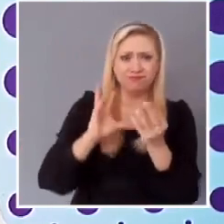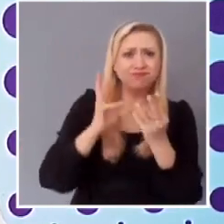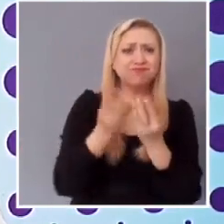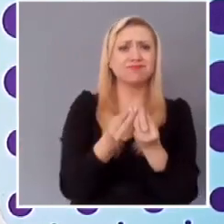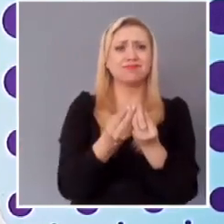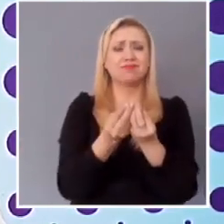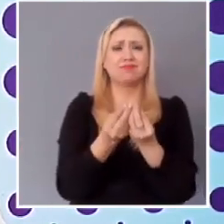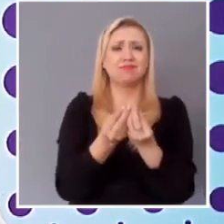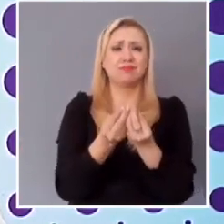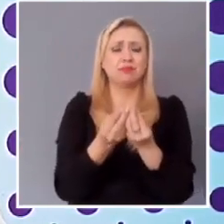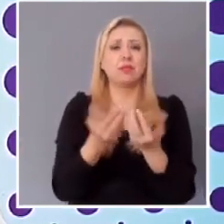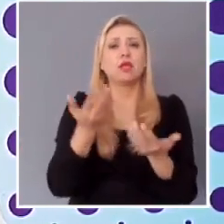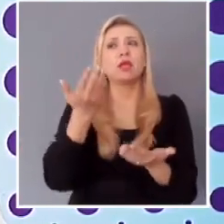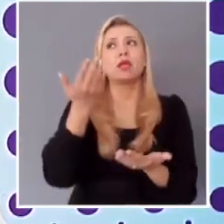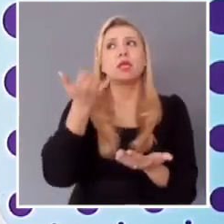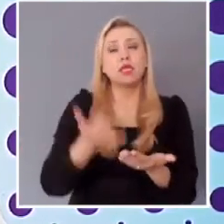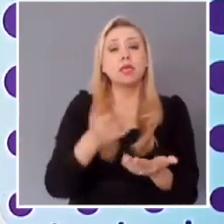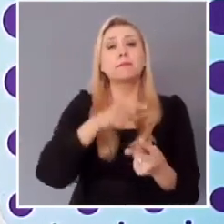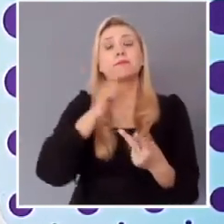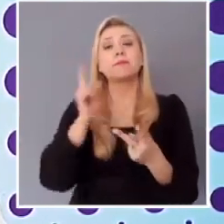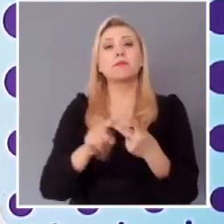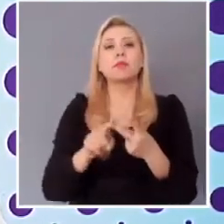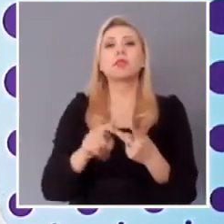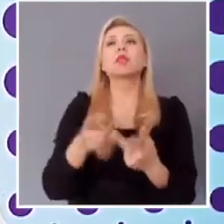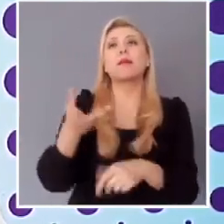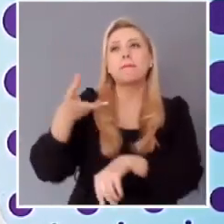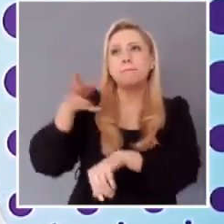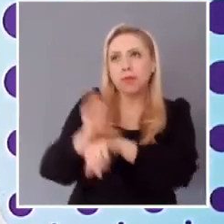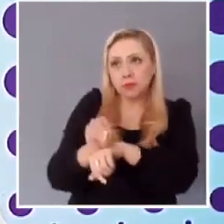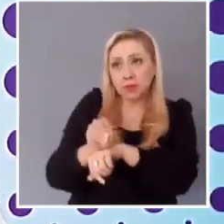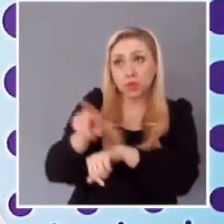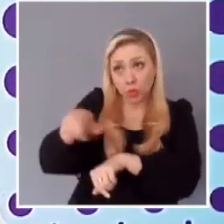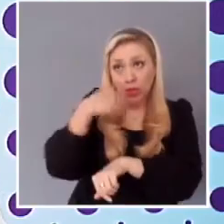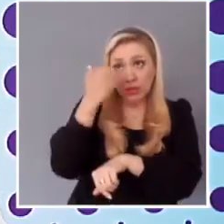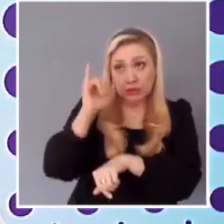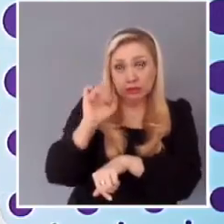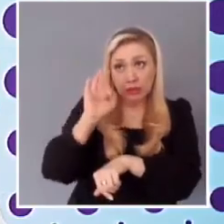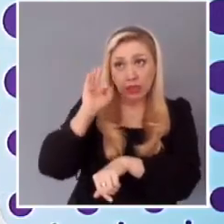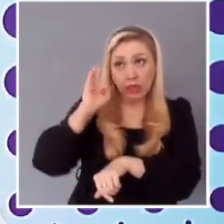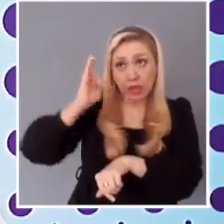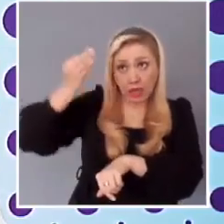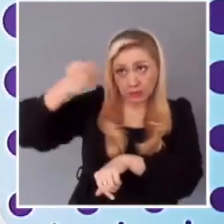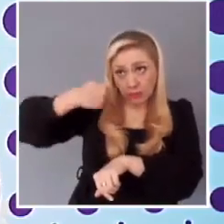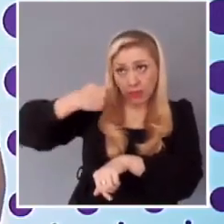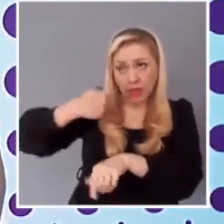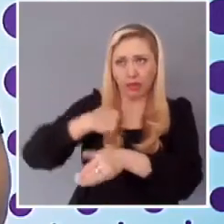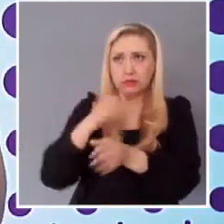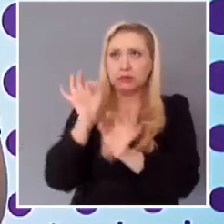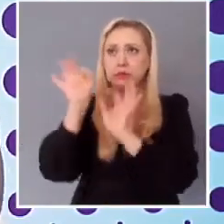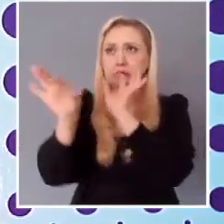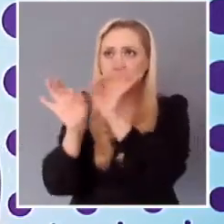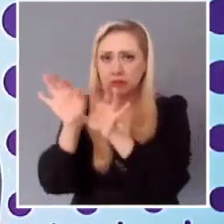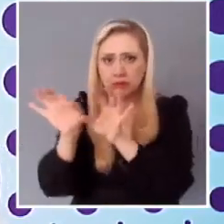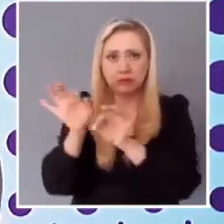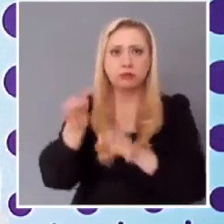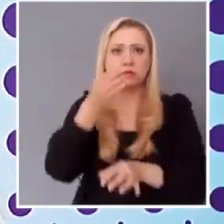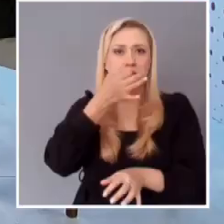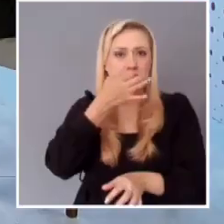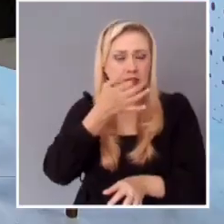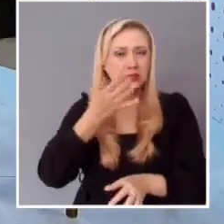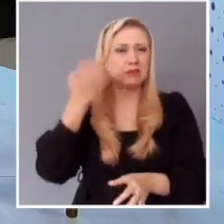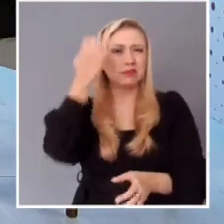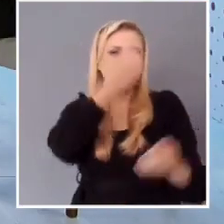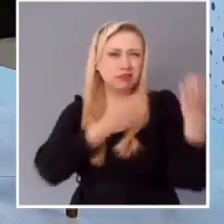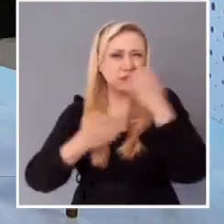importancia del consentimiento informado, no únicamente en temas de salud mental, sino que todas las personas debemos contar y firmar con estos documentos